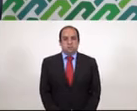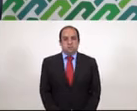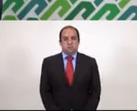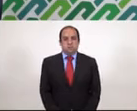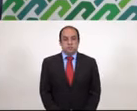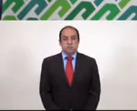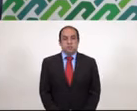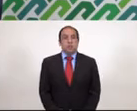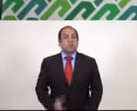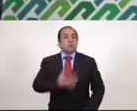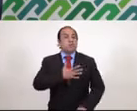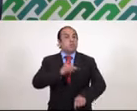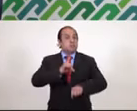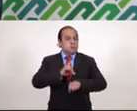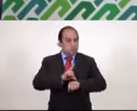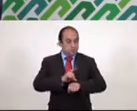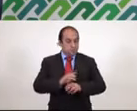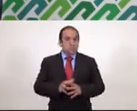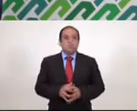Muy buenos días